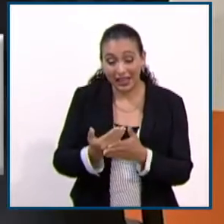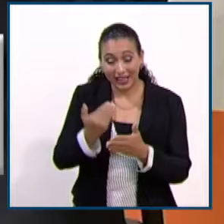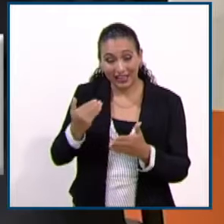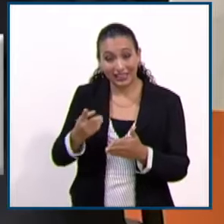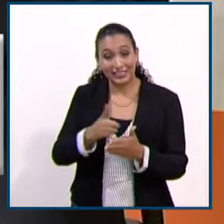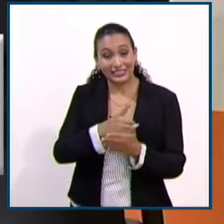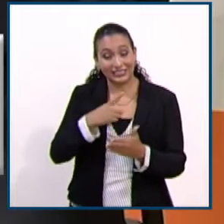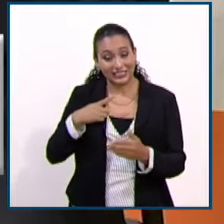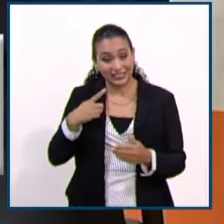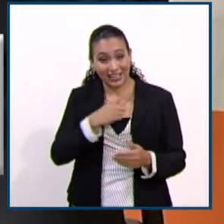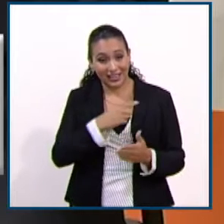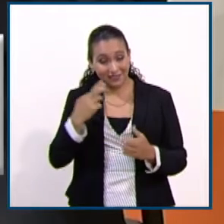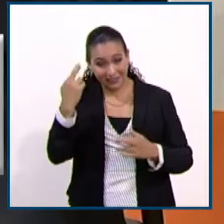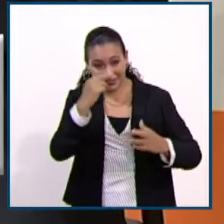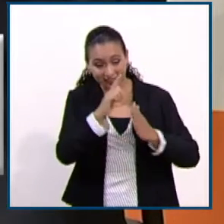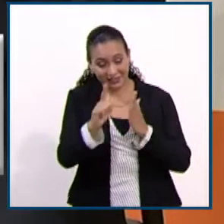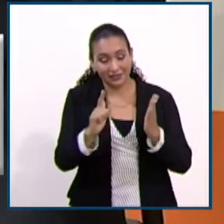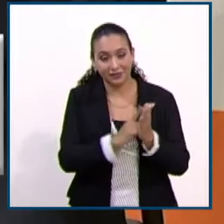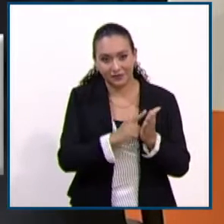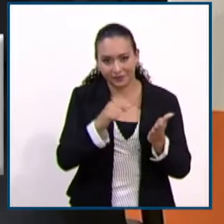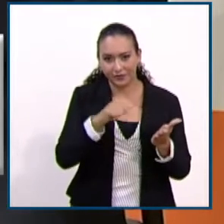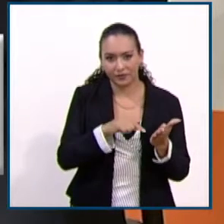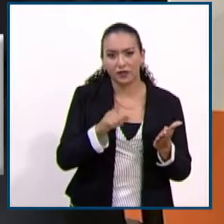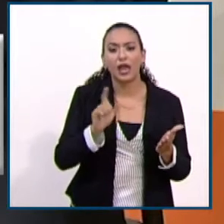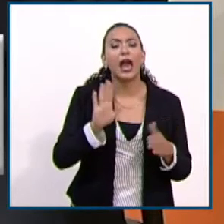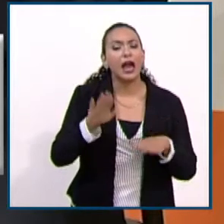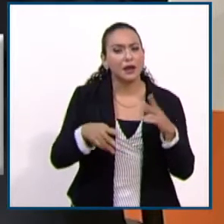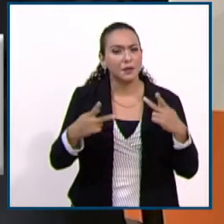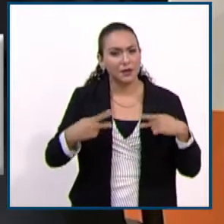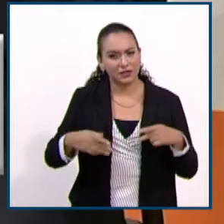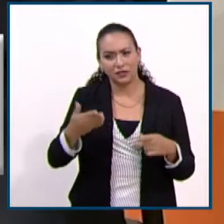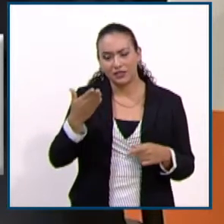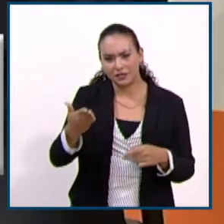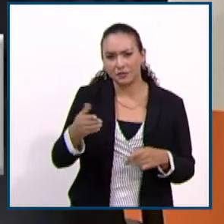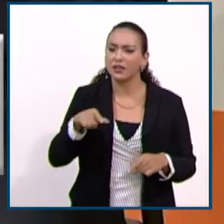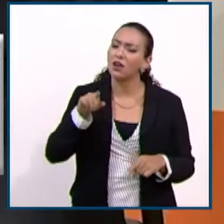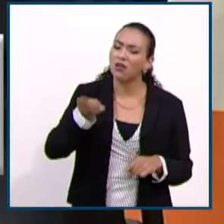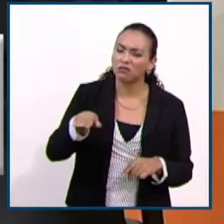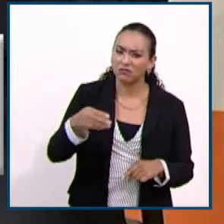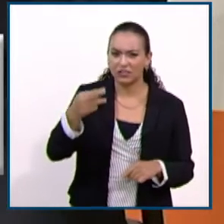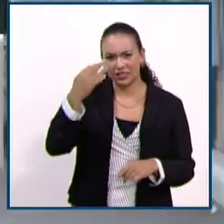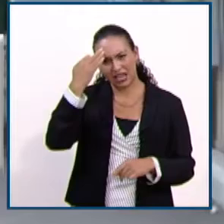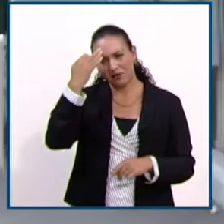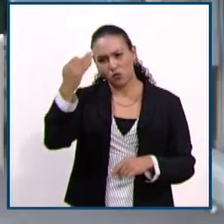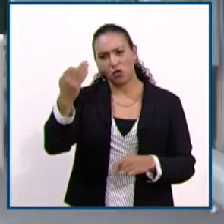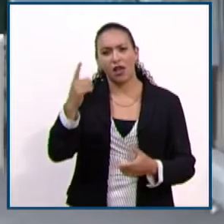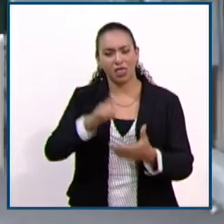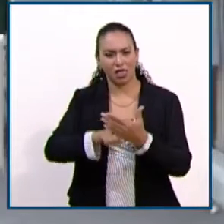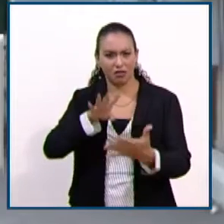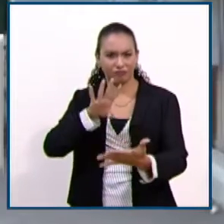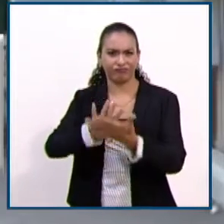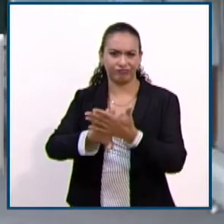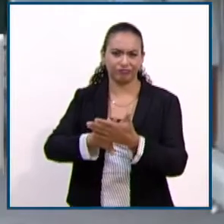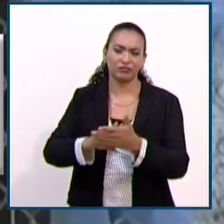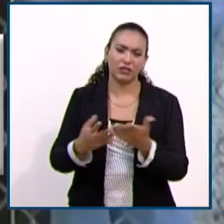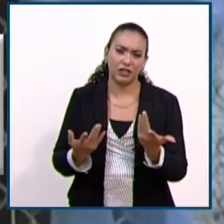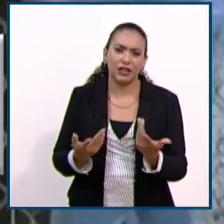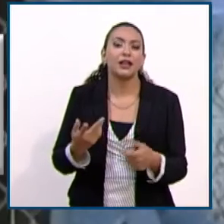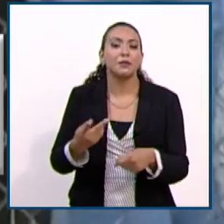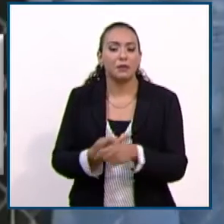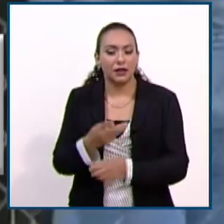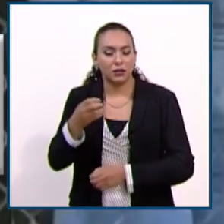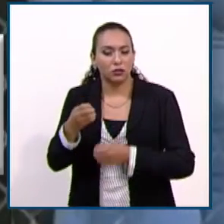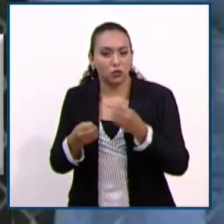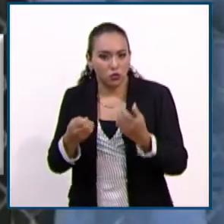ley. Sin embargo, en los casos en los que se reclama el tiempo excesivo de la prisión preventiva oficiosa, asuntos en los que el bien jurídico